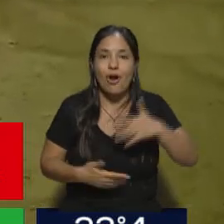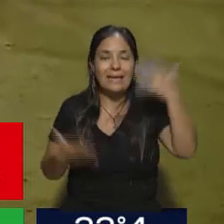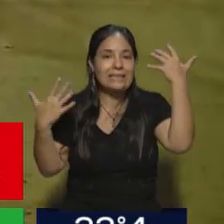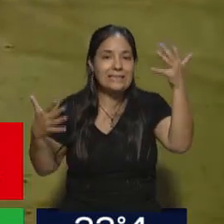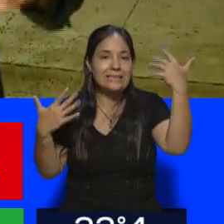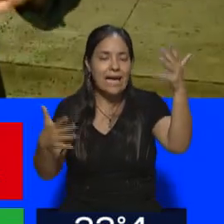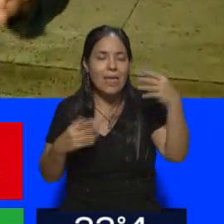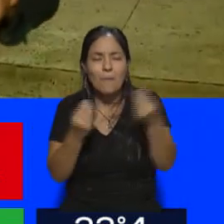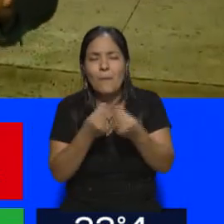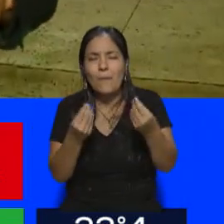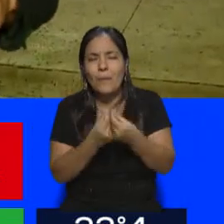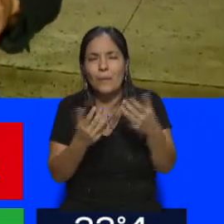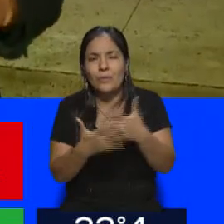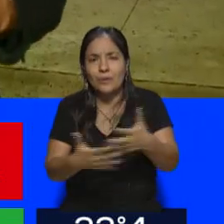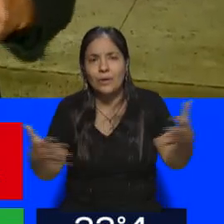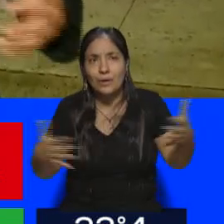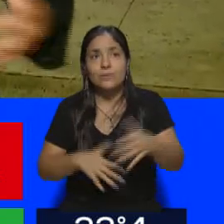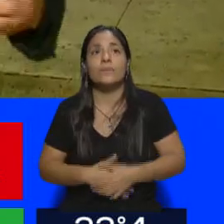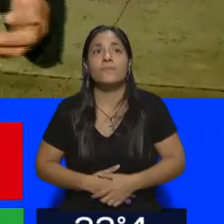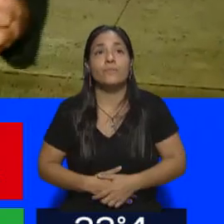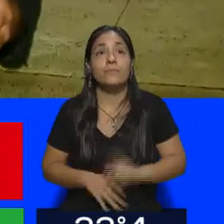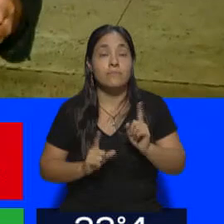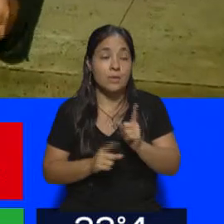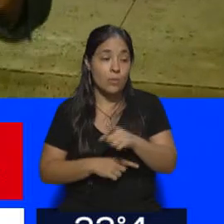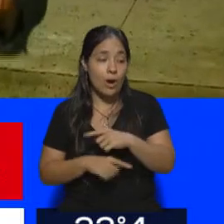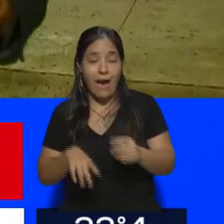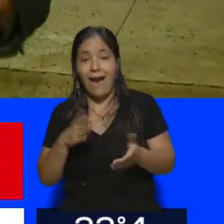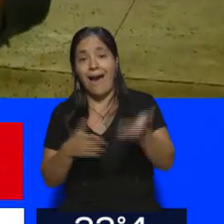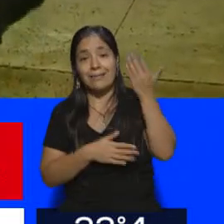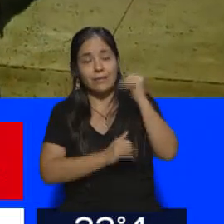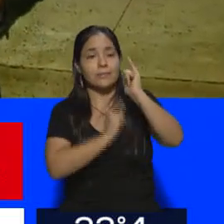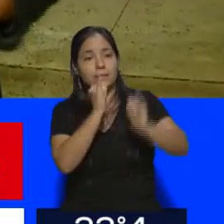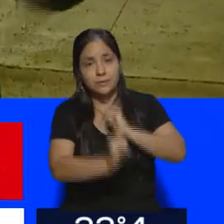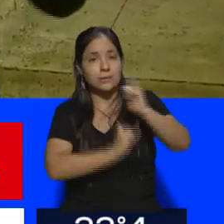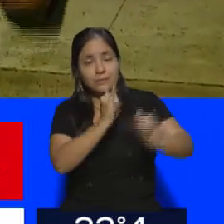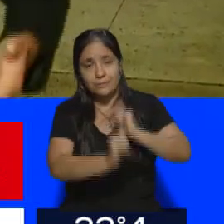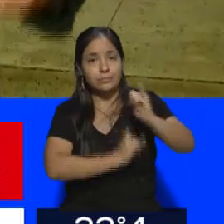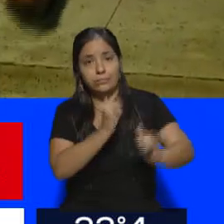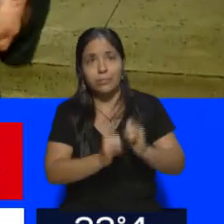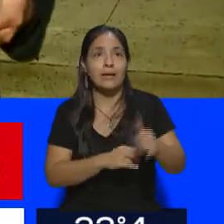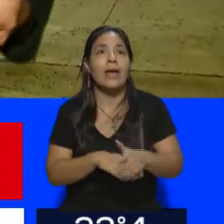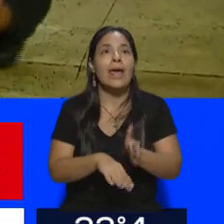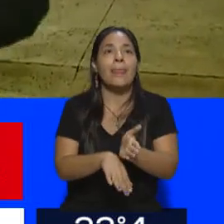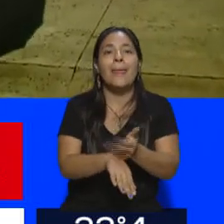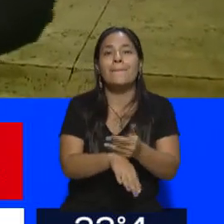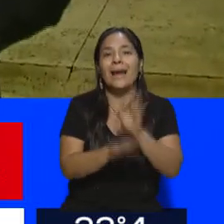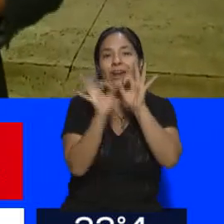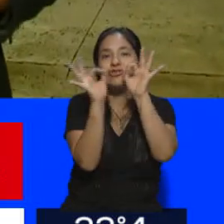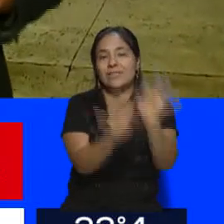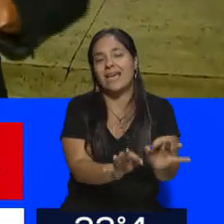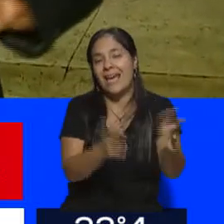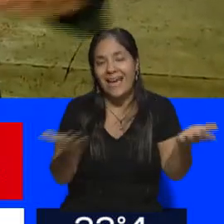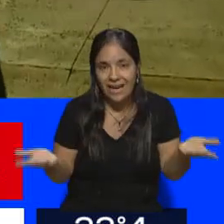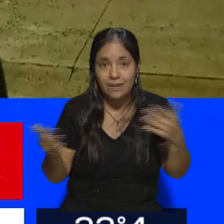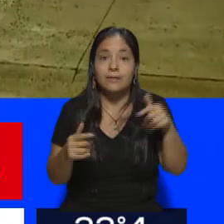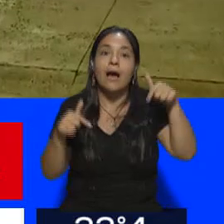que bien tomaron el consejo que veníamos dando desde hace tiempo y lo hacía el Ministerio de Seguridad, llegar temprano. Y eso ha permitido